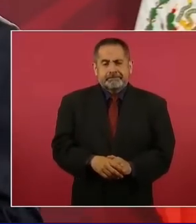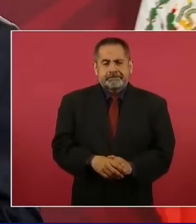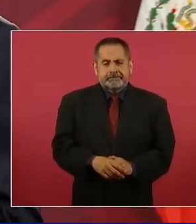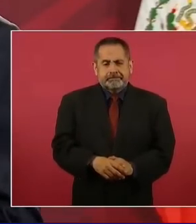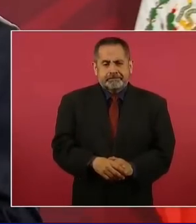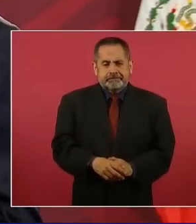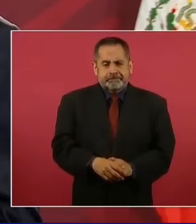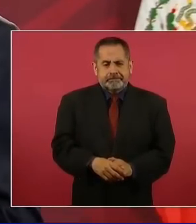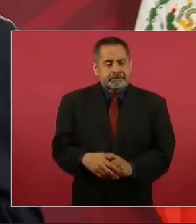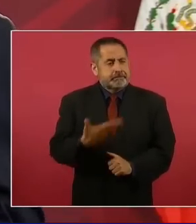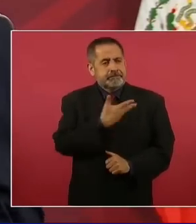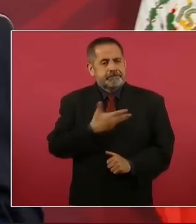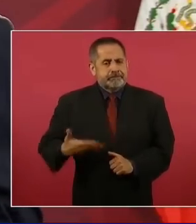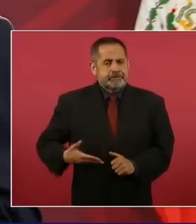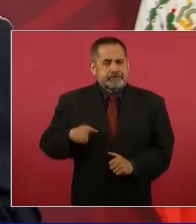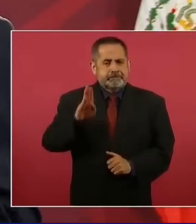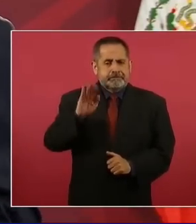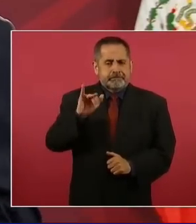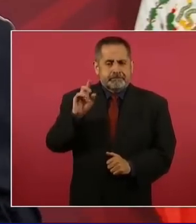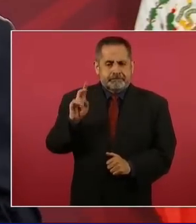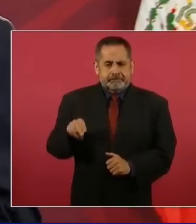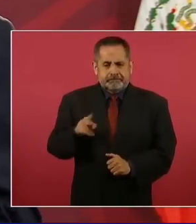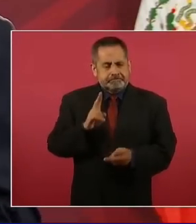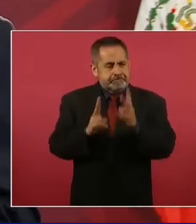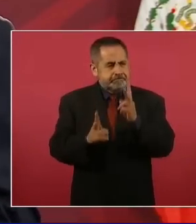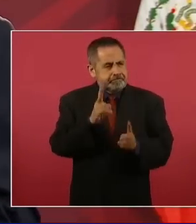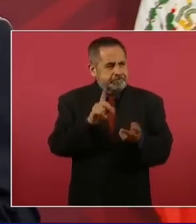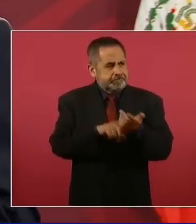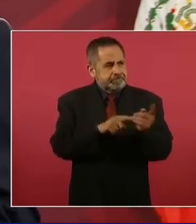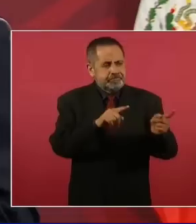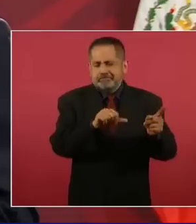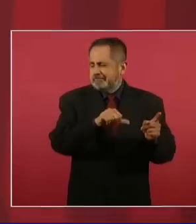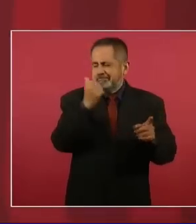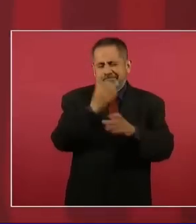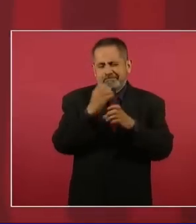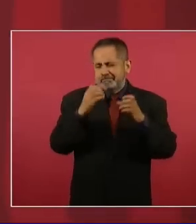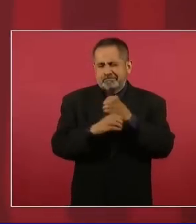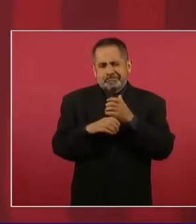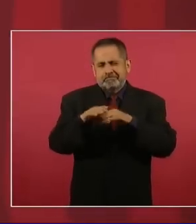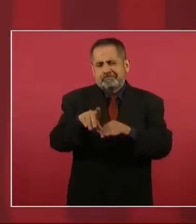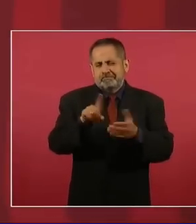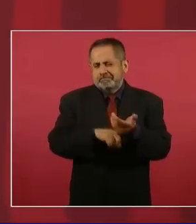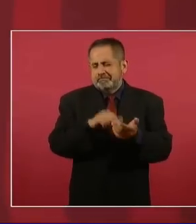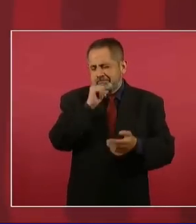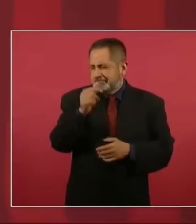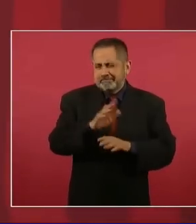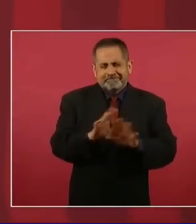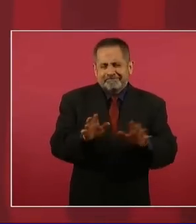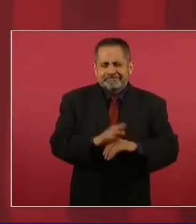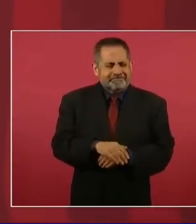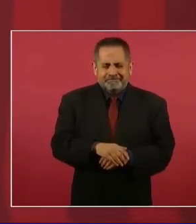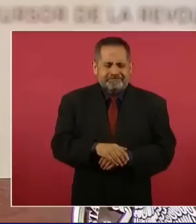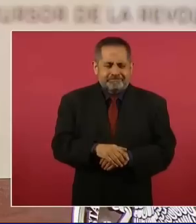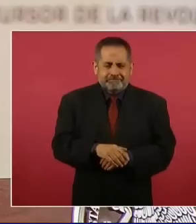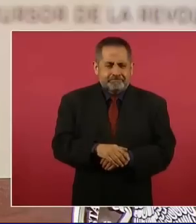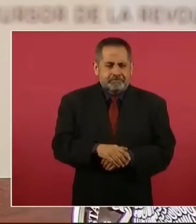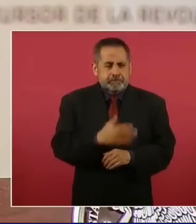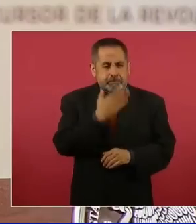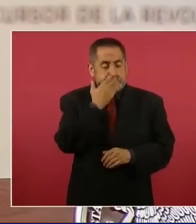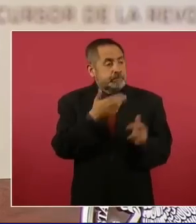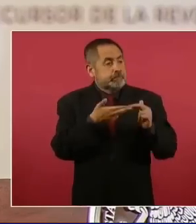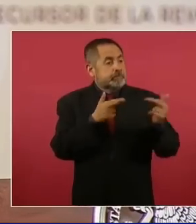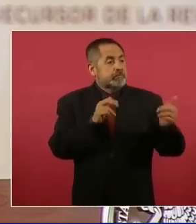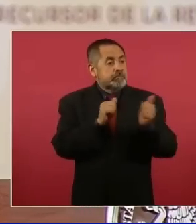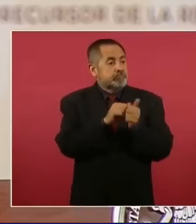Con el presidente Biden traté otros asuntos y fue muy buena la relación.